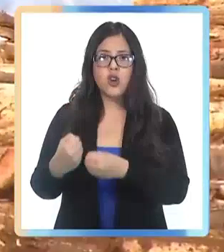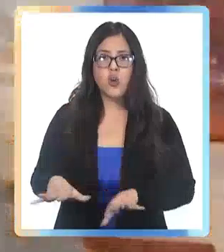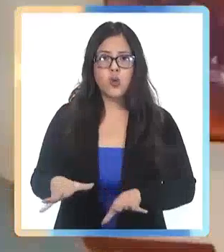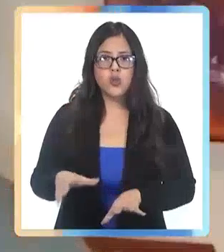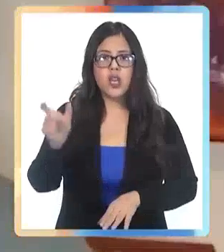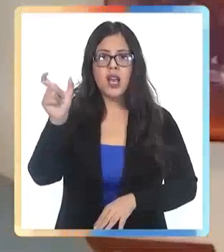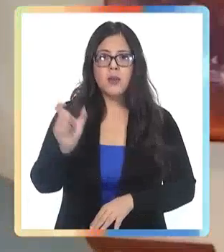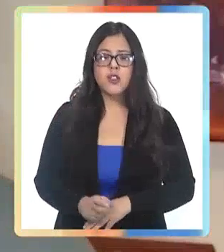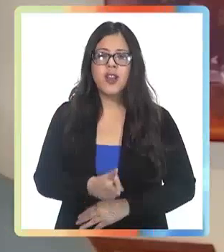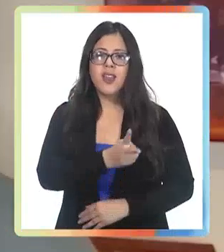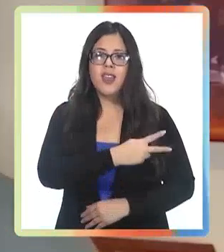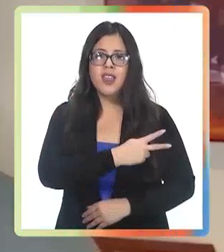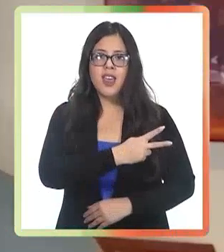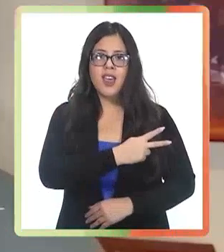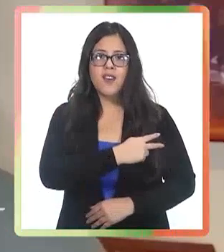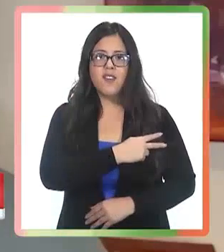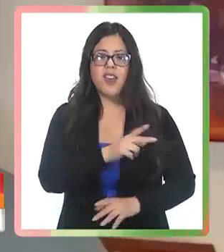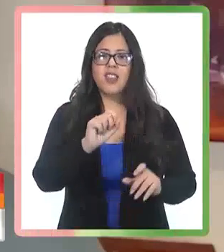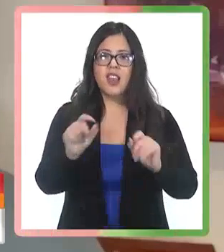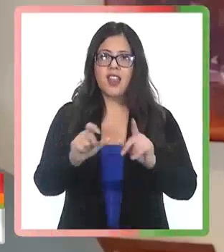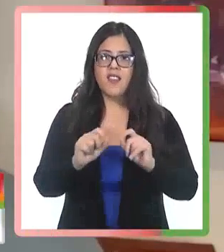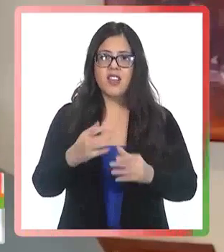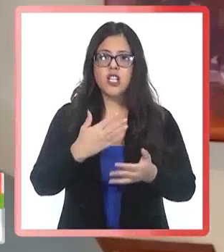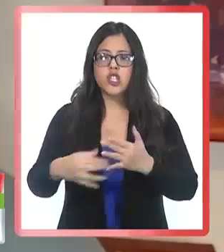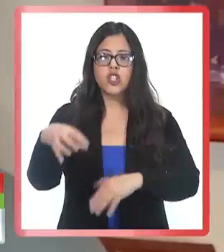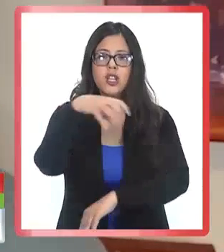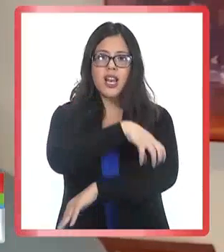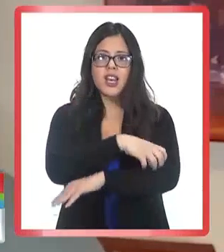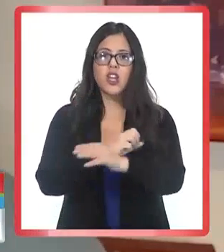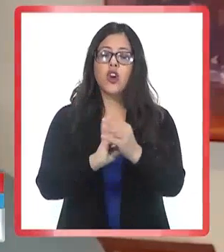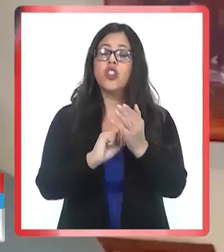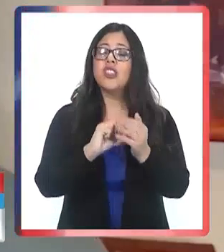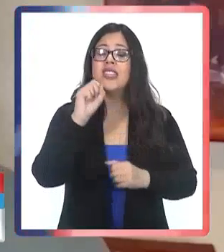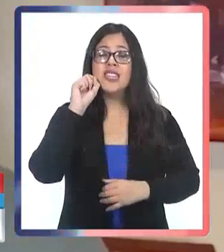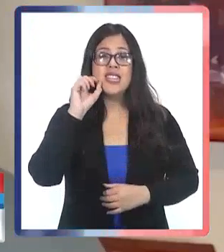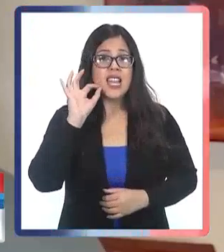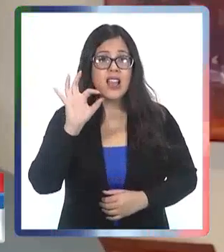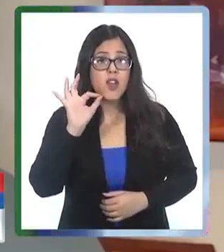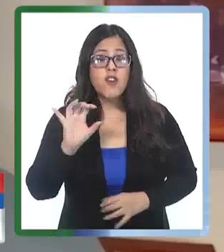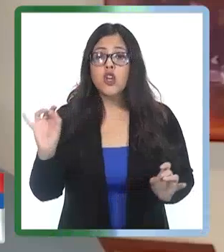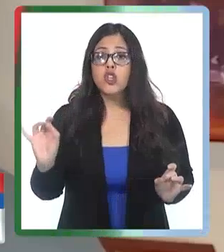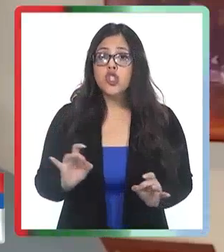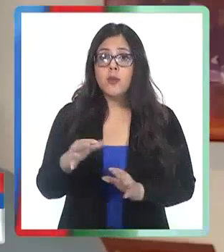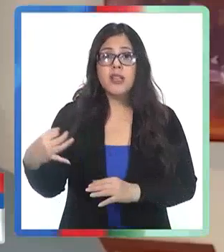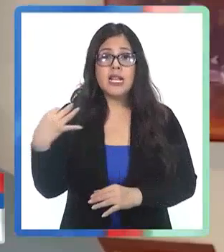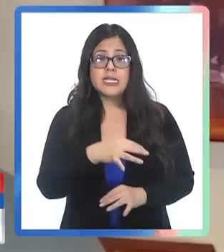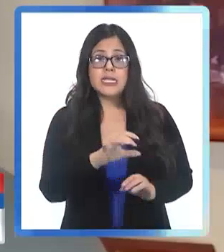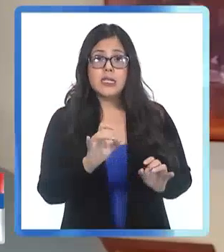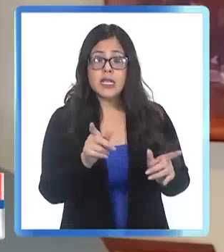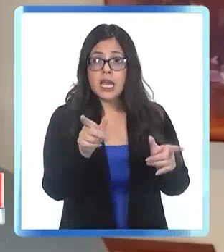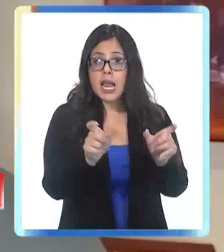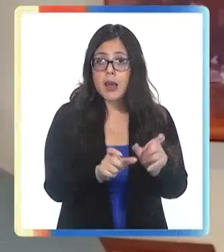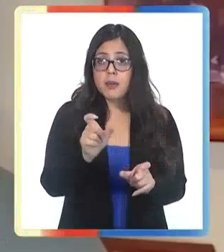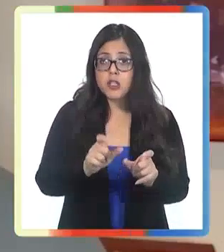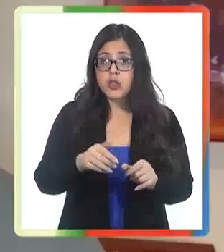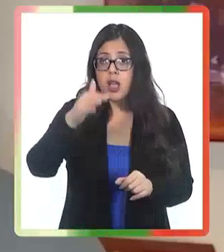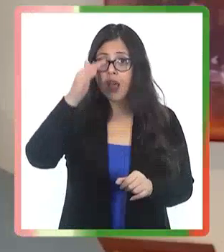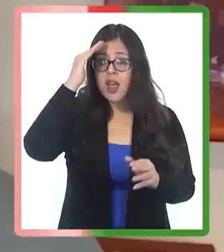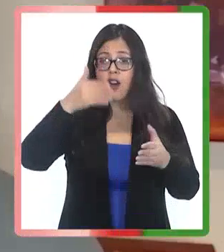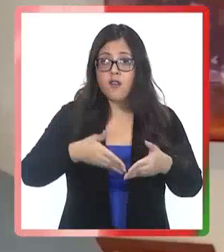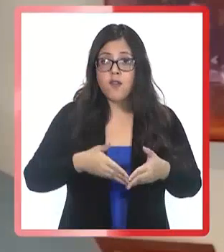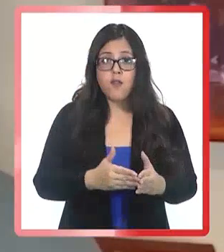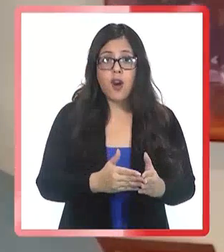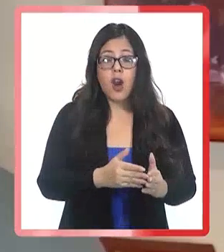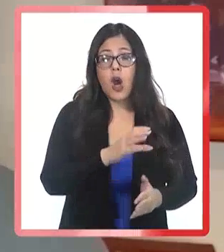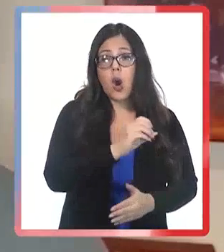renuncia al jefe de la defensa en la región del Biobío por decir que si los efectivos de las Fuerzas Armadas